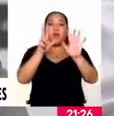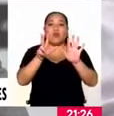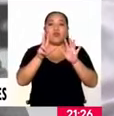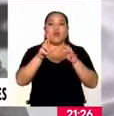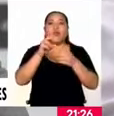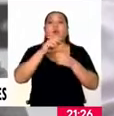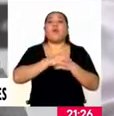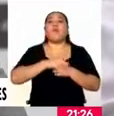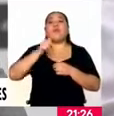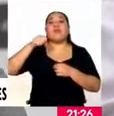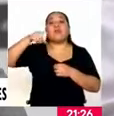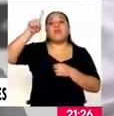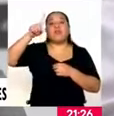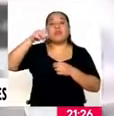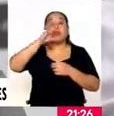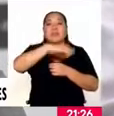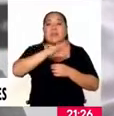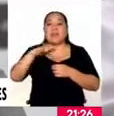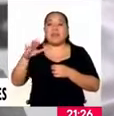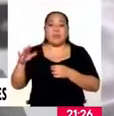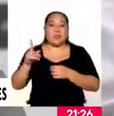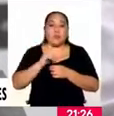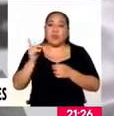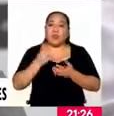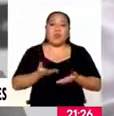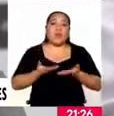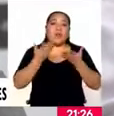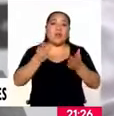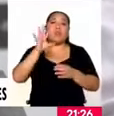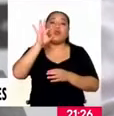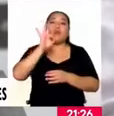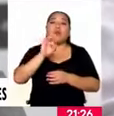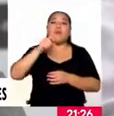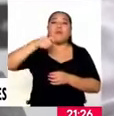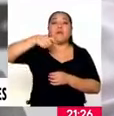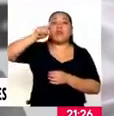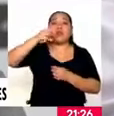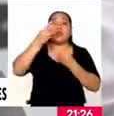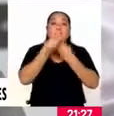millones de niños afectados que no recibirán 9 millones